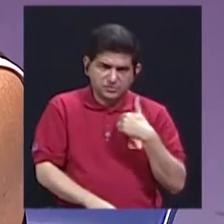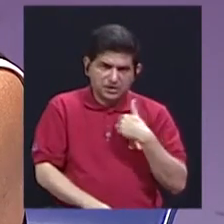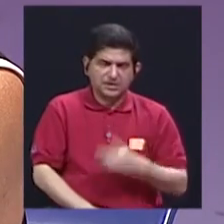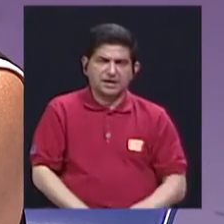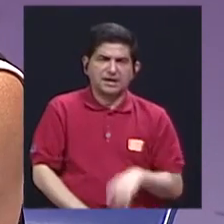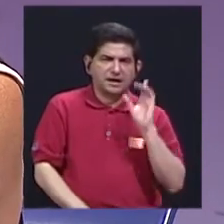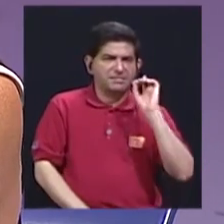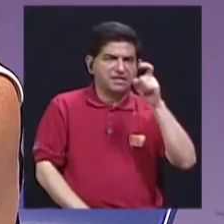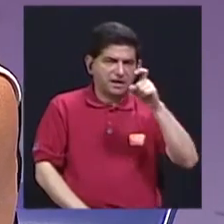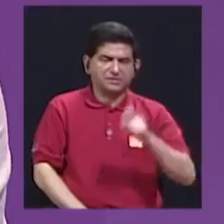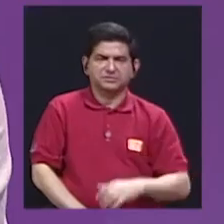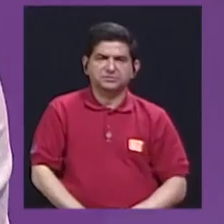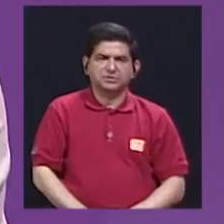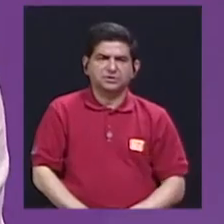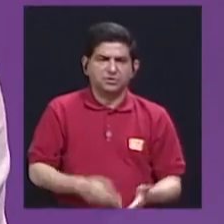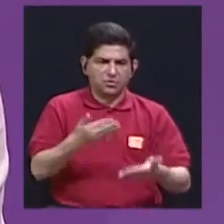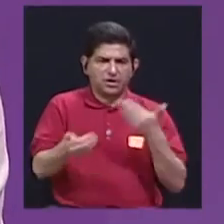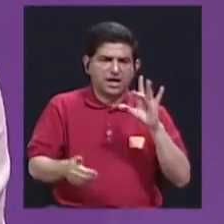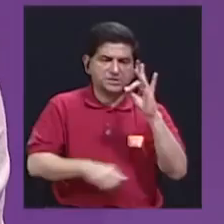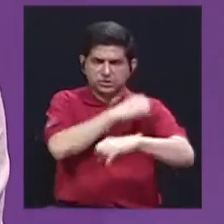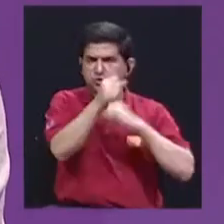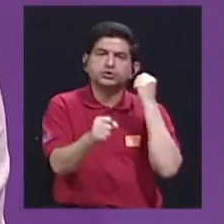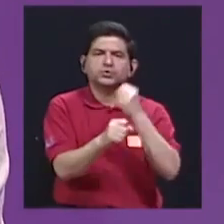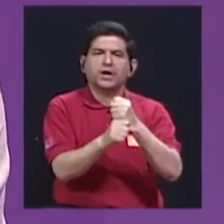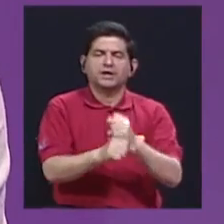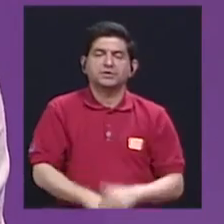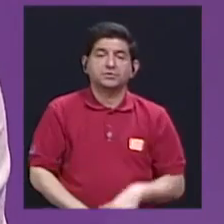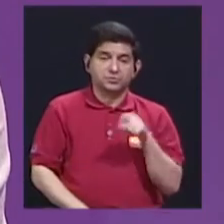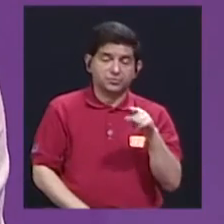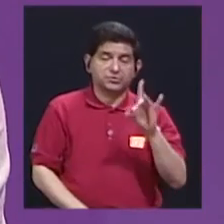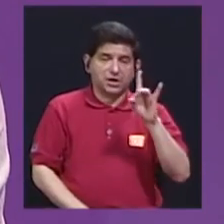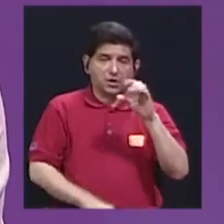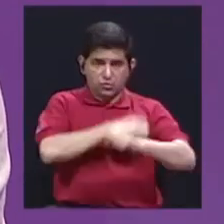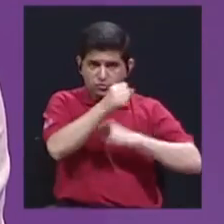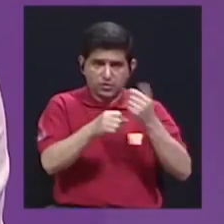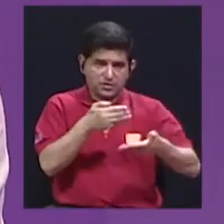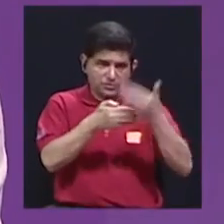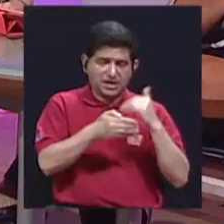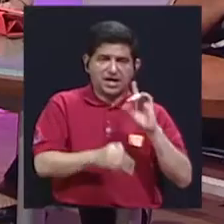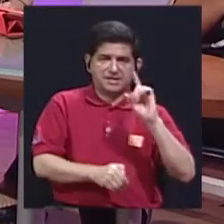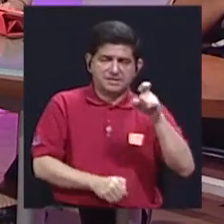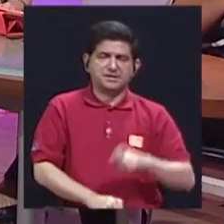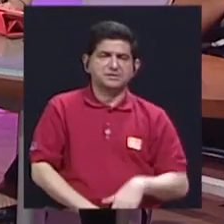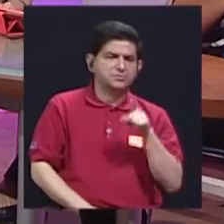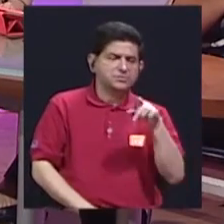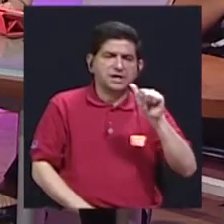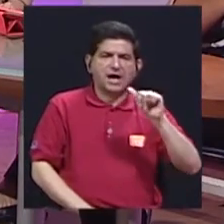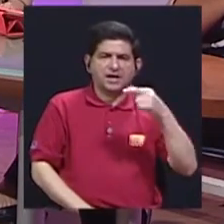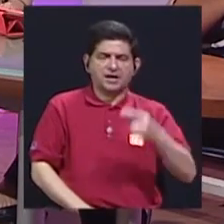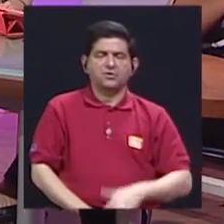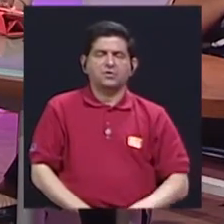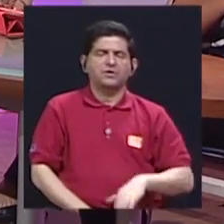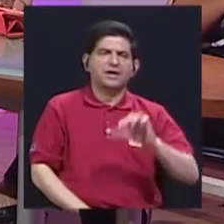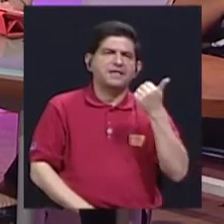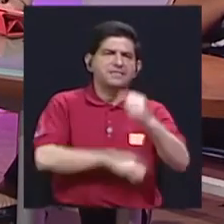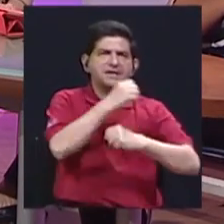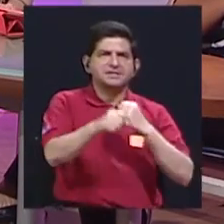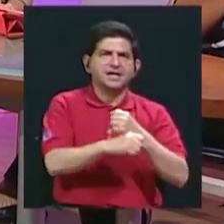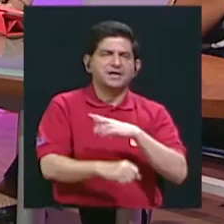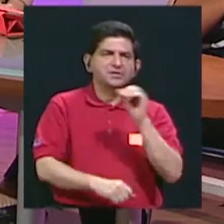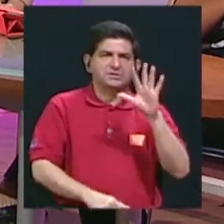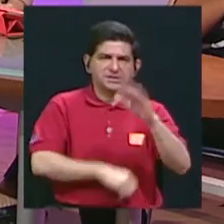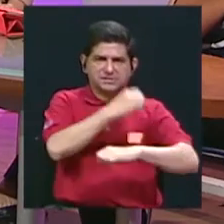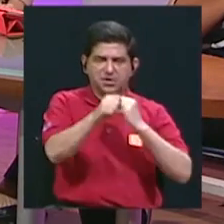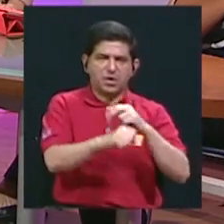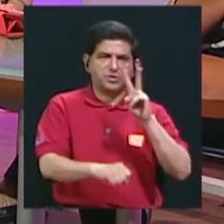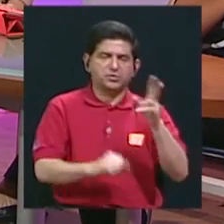ese diagnóstico casi ocho años ocho años de su diagnóstico y usted anhelo diez años y cinco años yo me he perdido puede